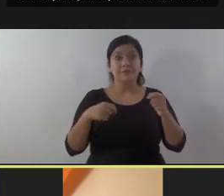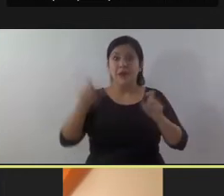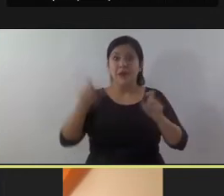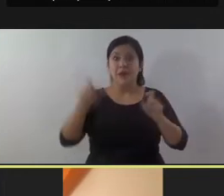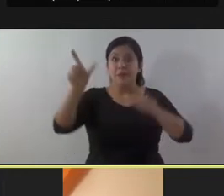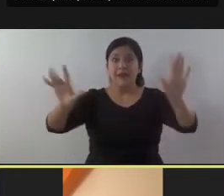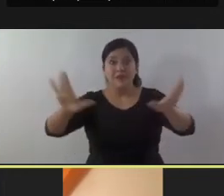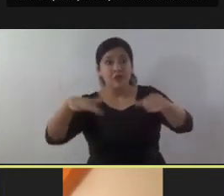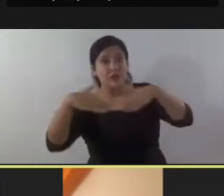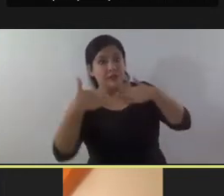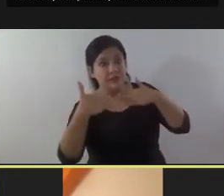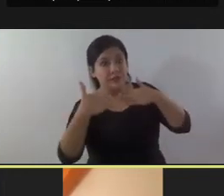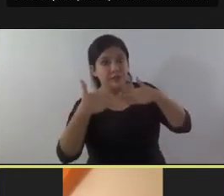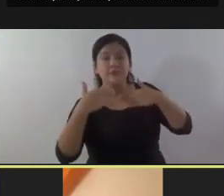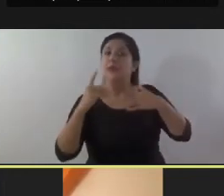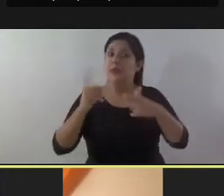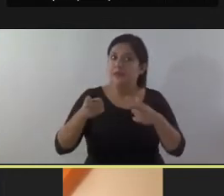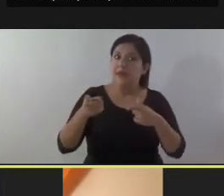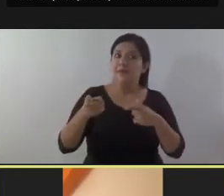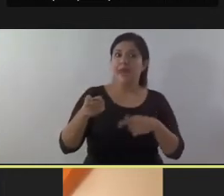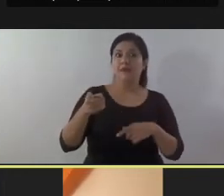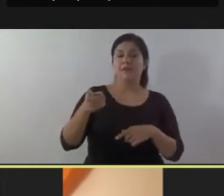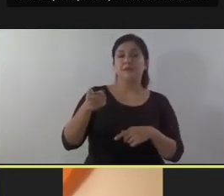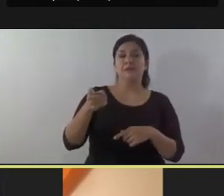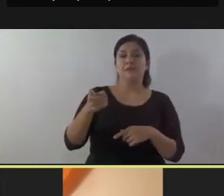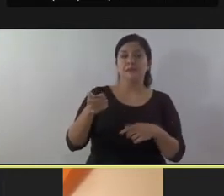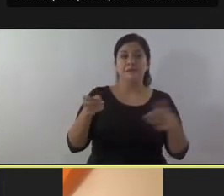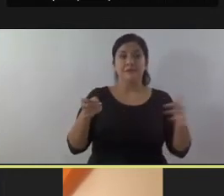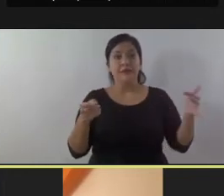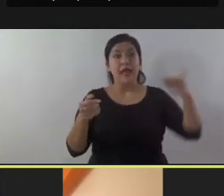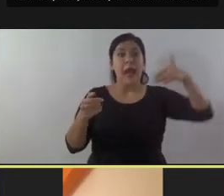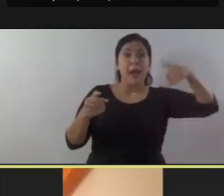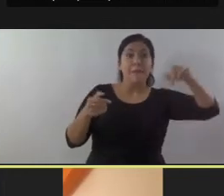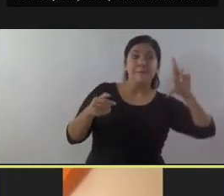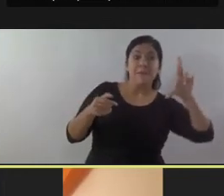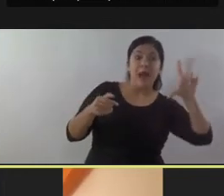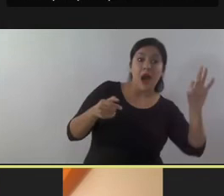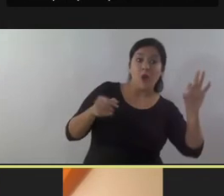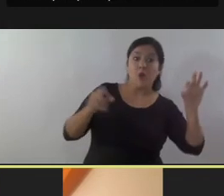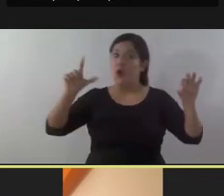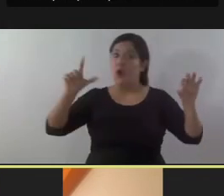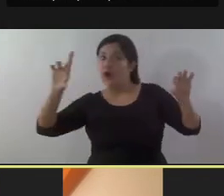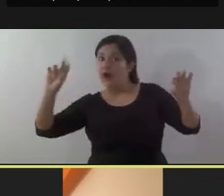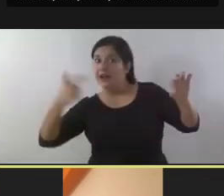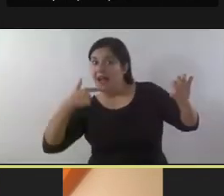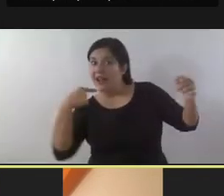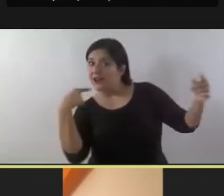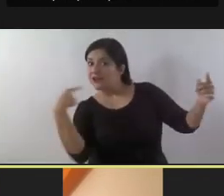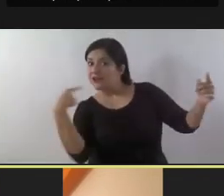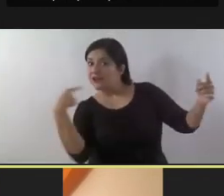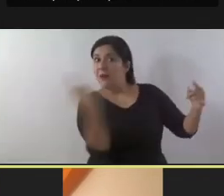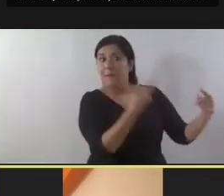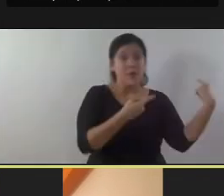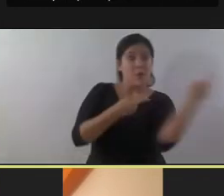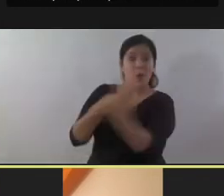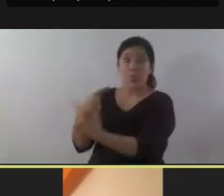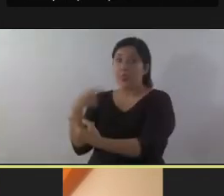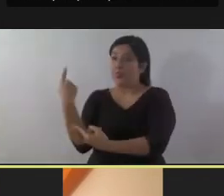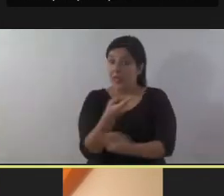quienes escucharon, sino también que se puedan preguntar entre Mauro y Carlos también. Eso me parece interesante.